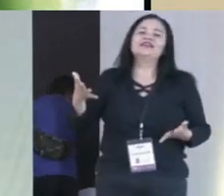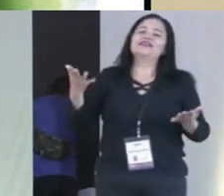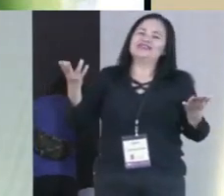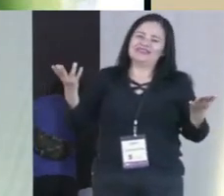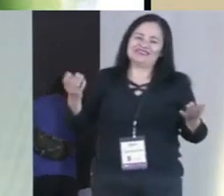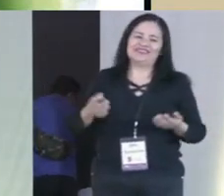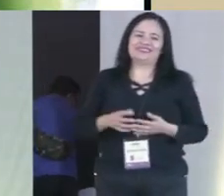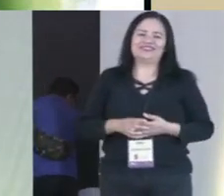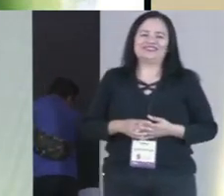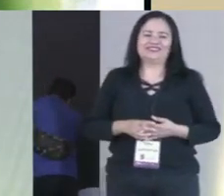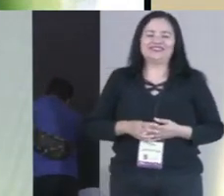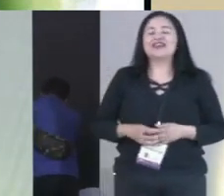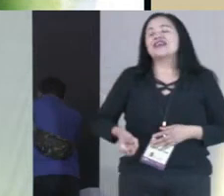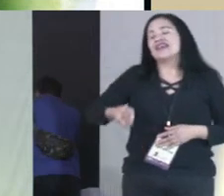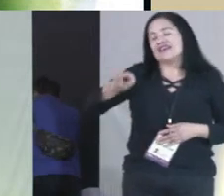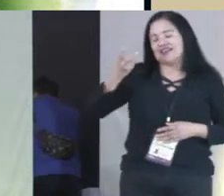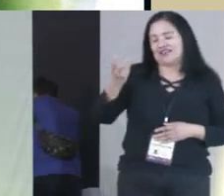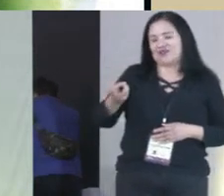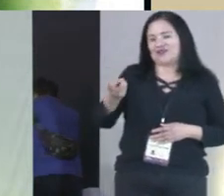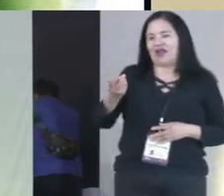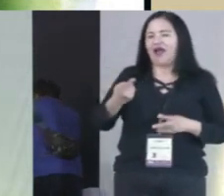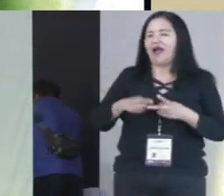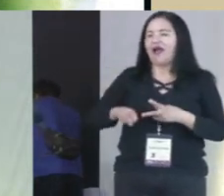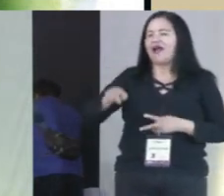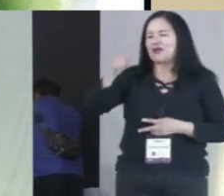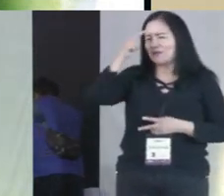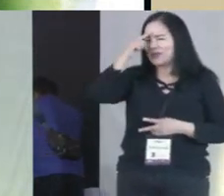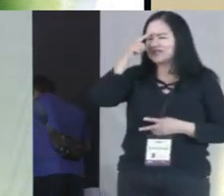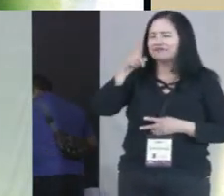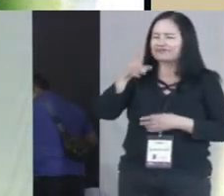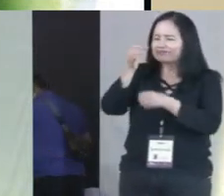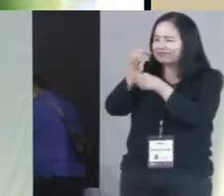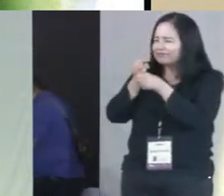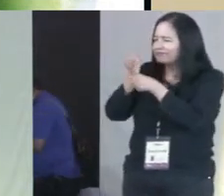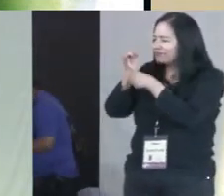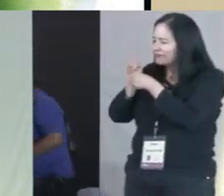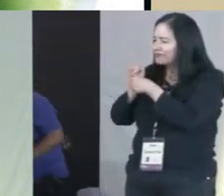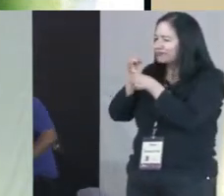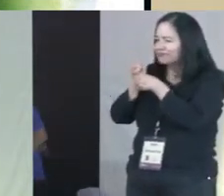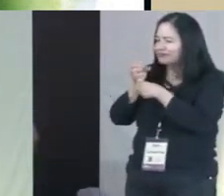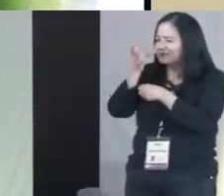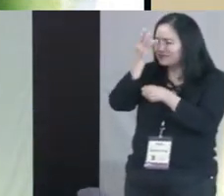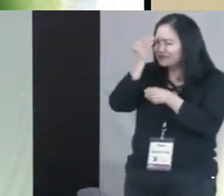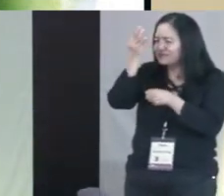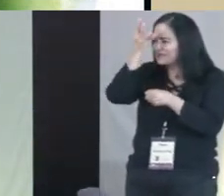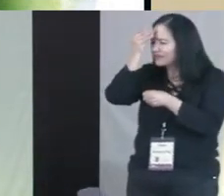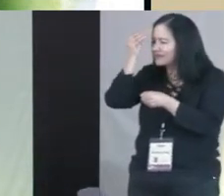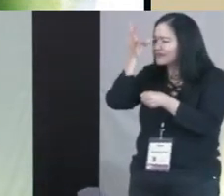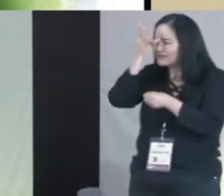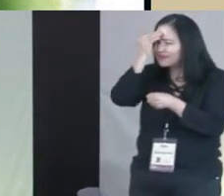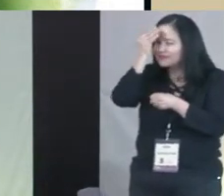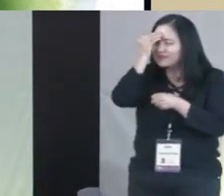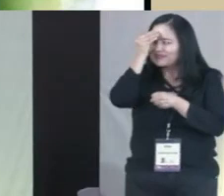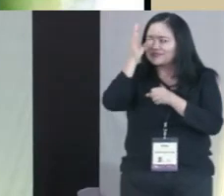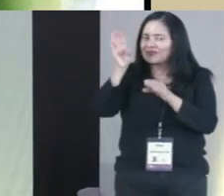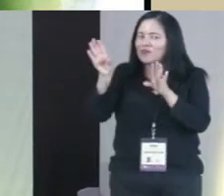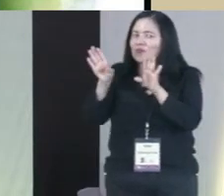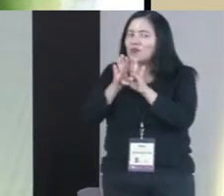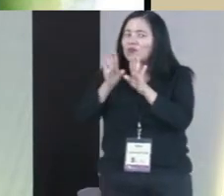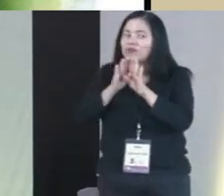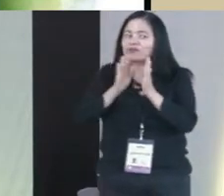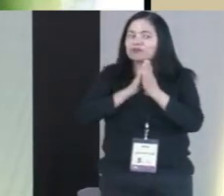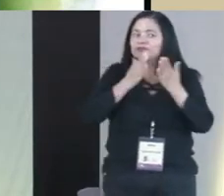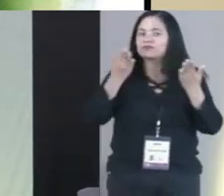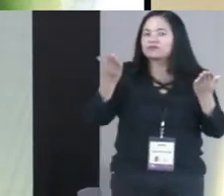y entonces empecé a acumular como una serie de datos que me permitieran tenerlo al alcance de la